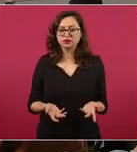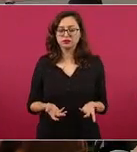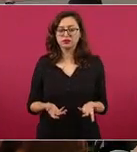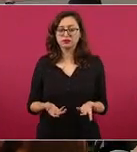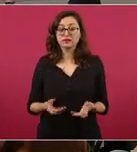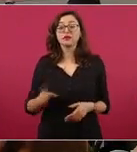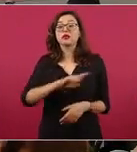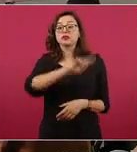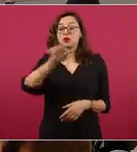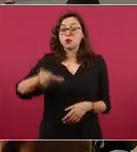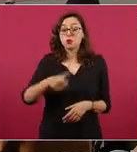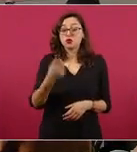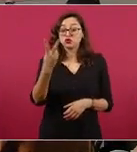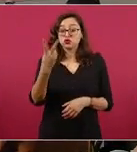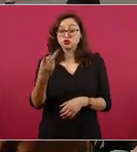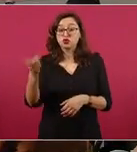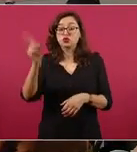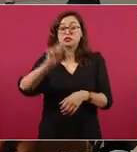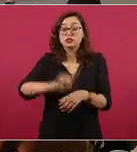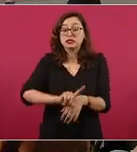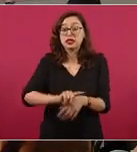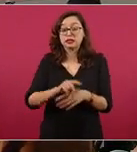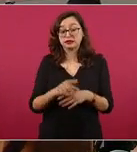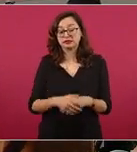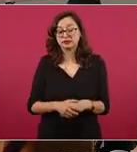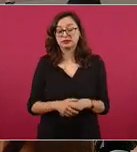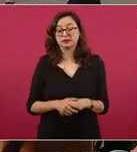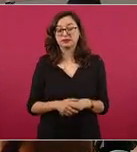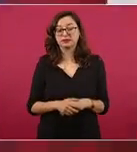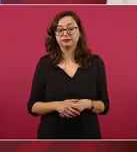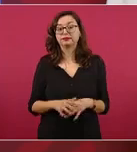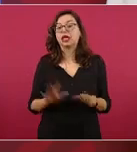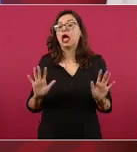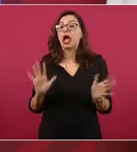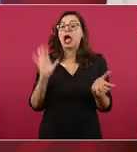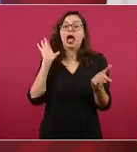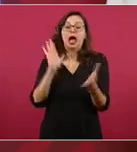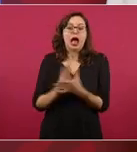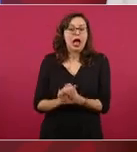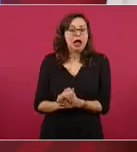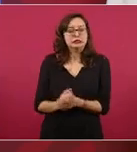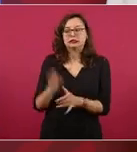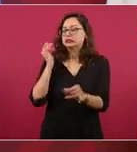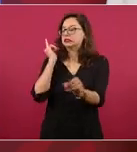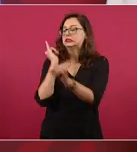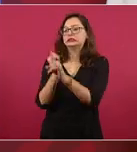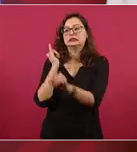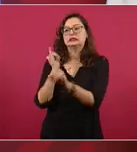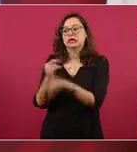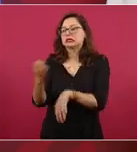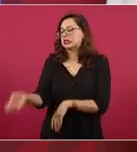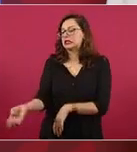Fui víctima de las, dice después, de las benditas redes sociales.